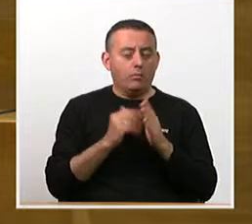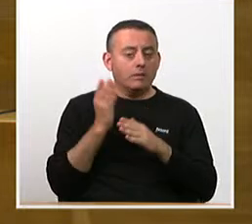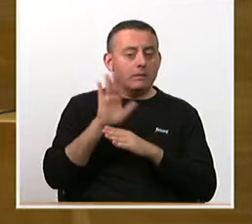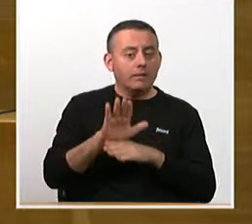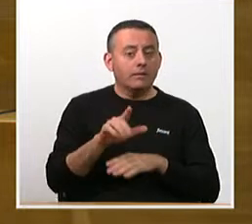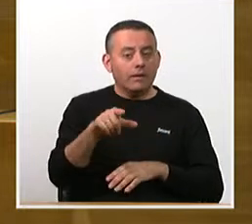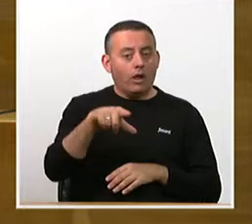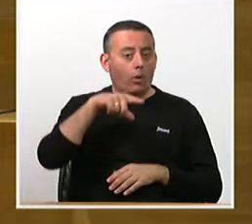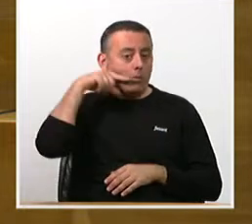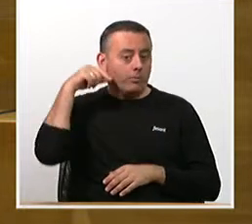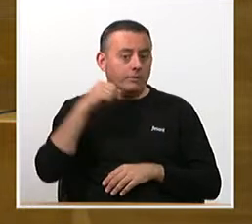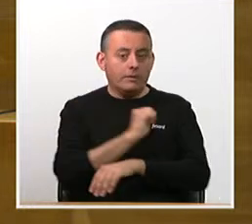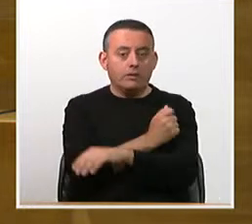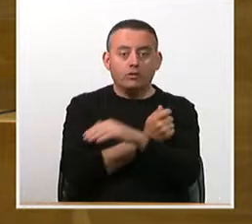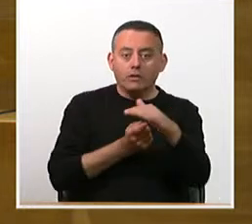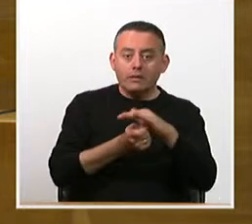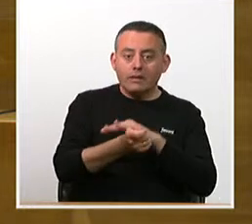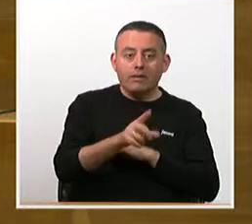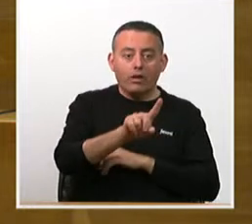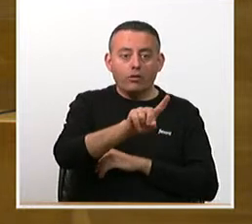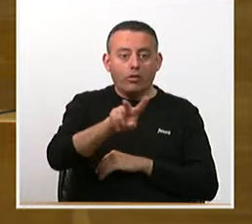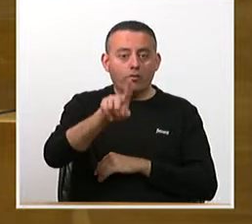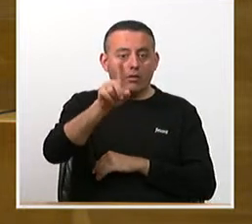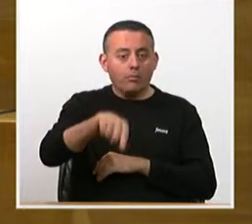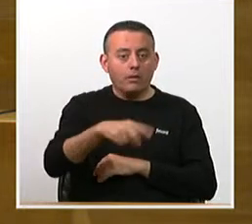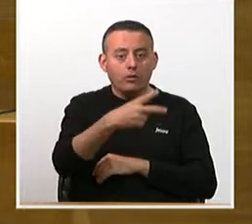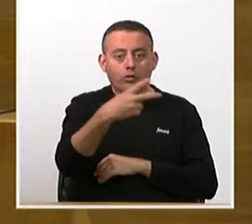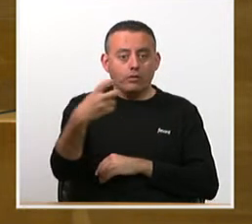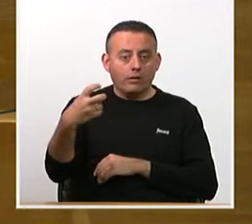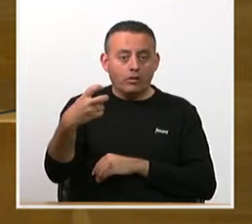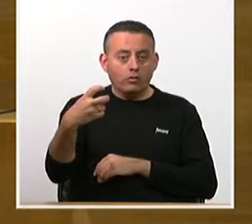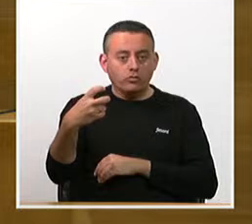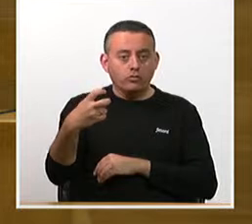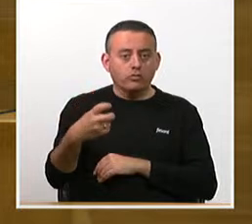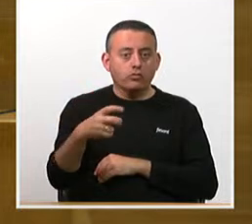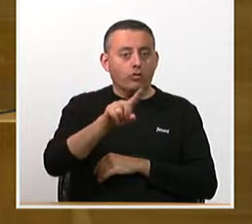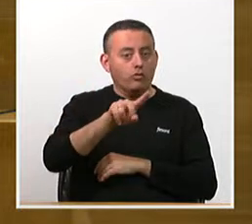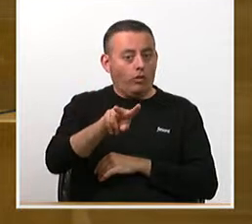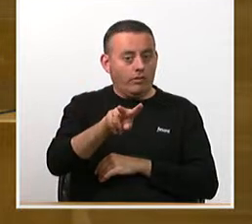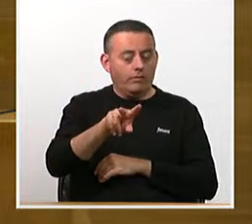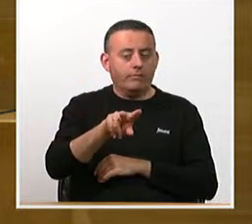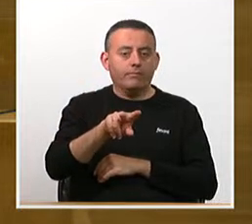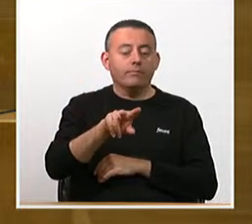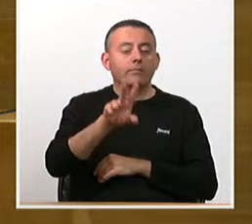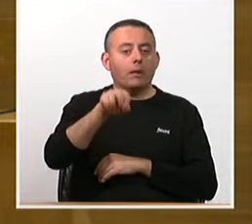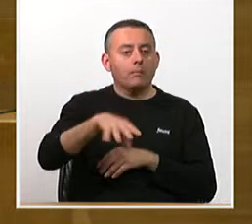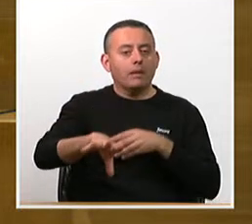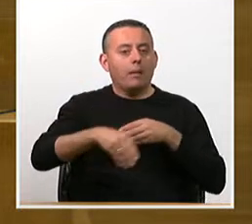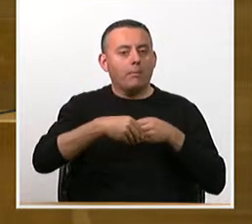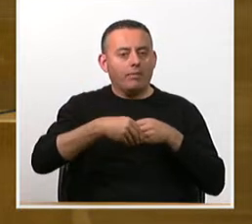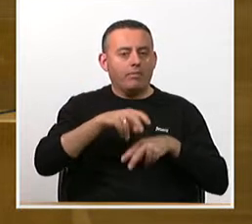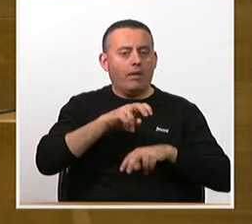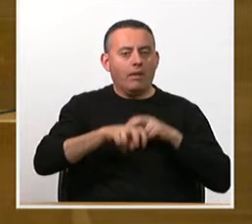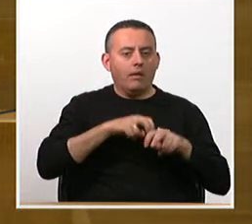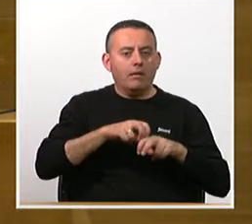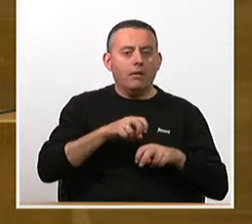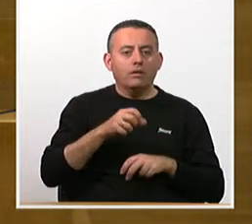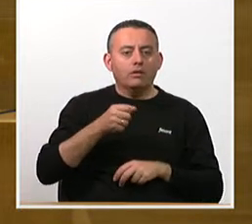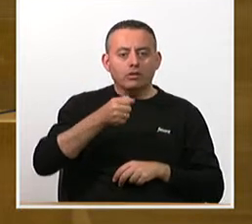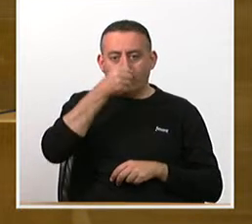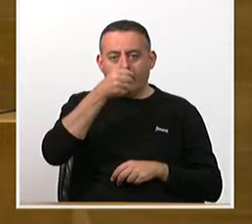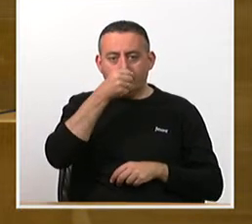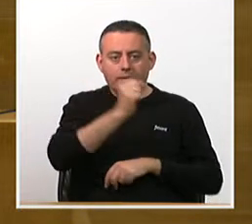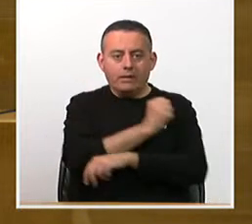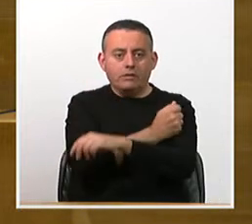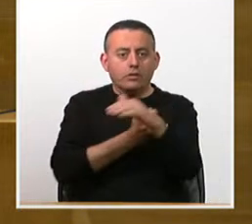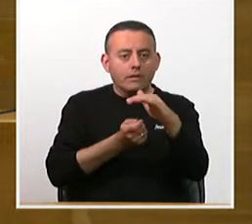registro de entrada 12200 12 con la enmienda del grupo parlamentario socialista registro de